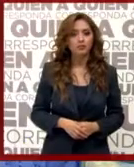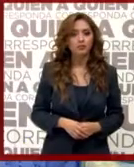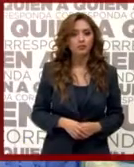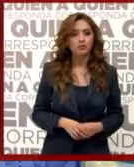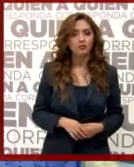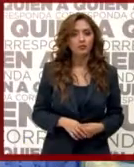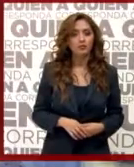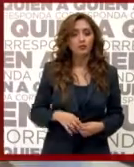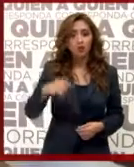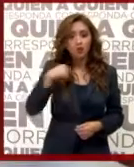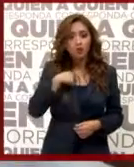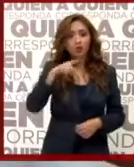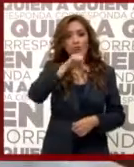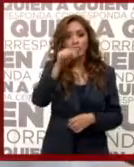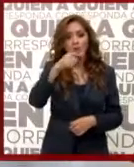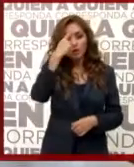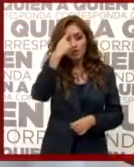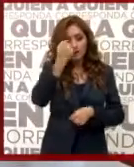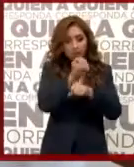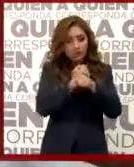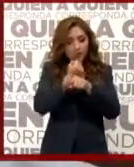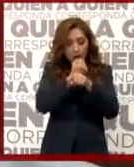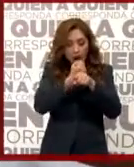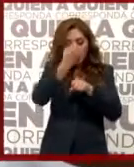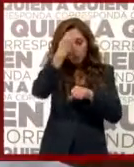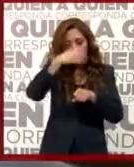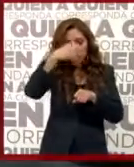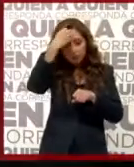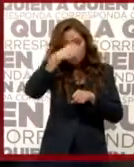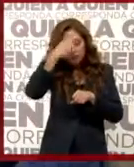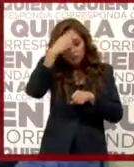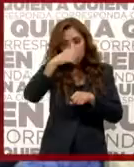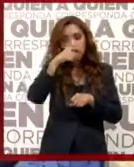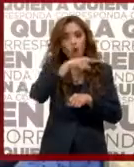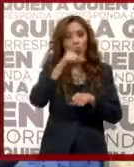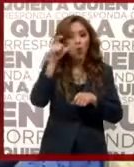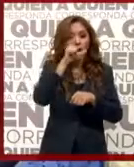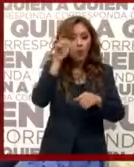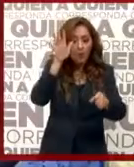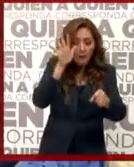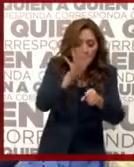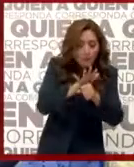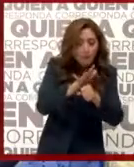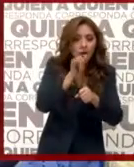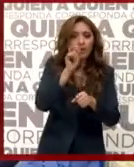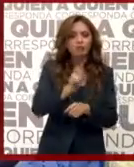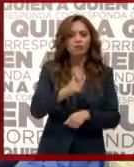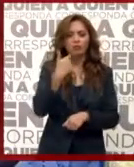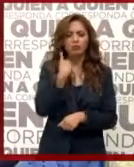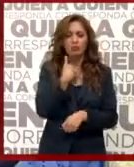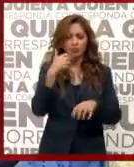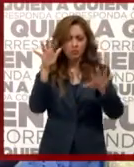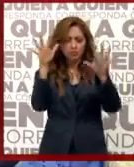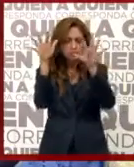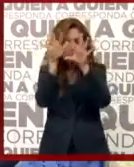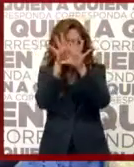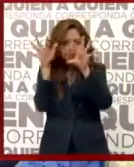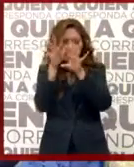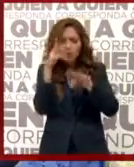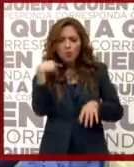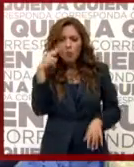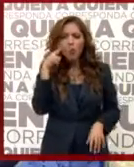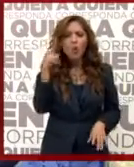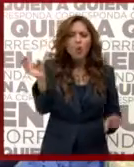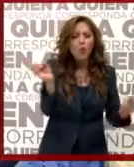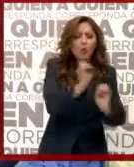Me quedé sangrando. Asegura que el impacto le cambió la vida. Yo no veía. Quedé completamente sin